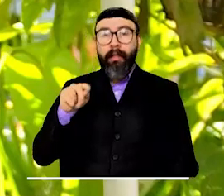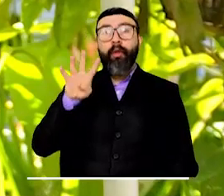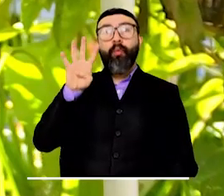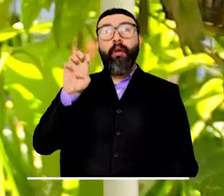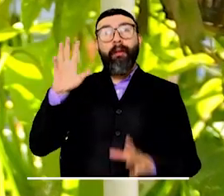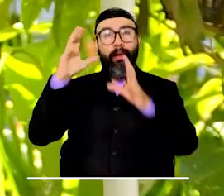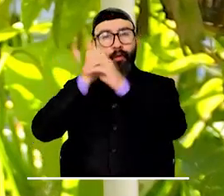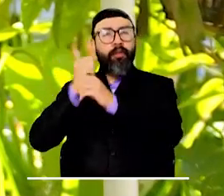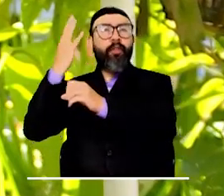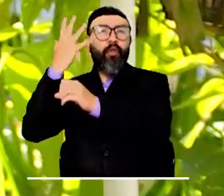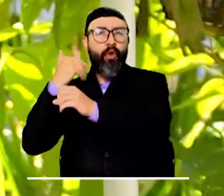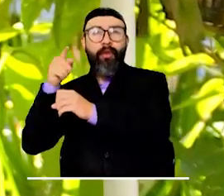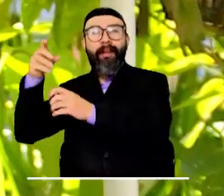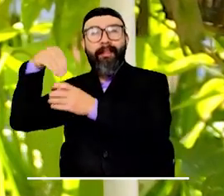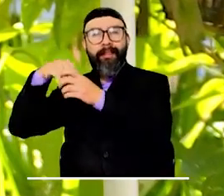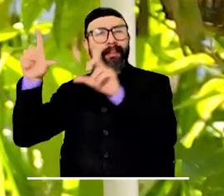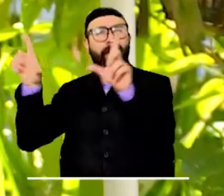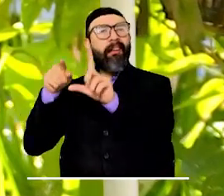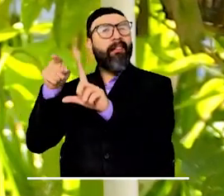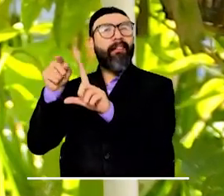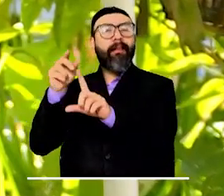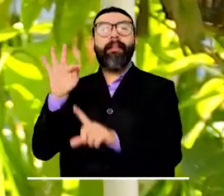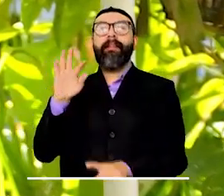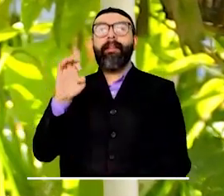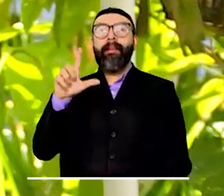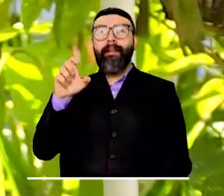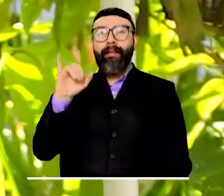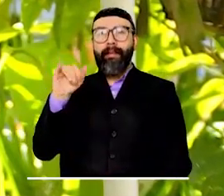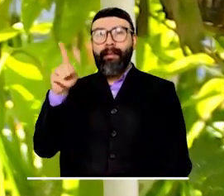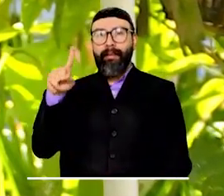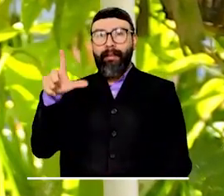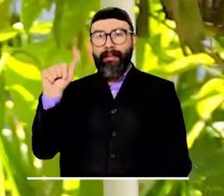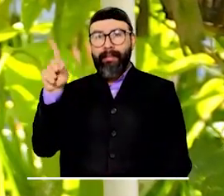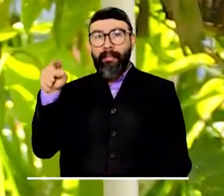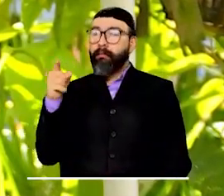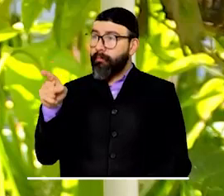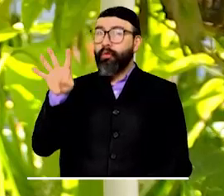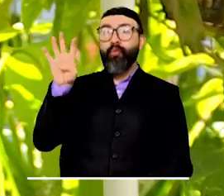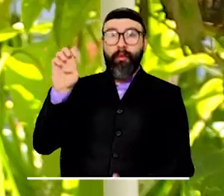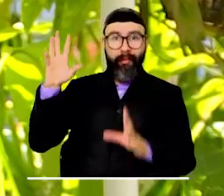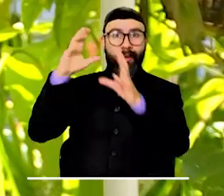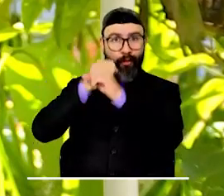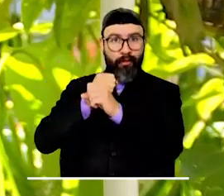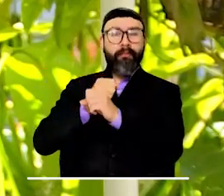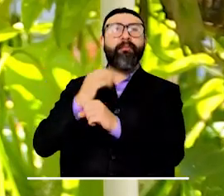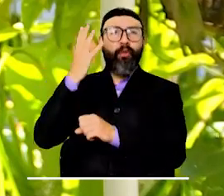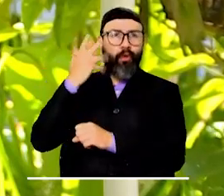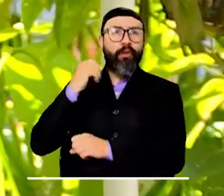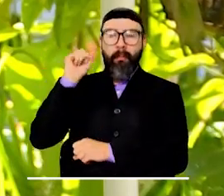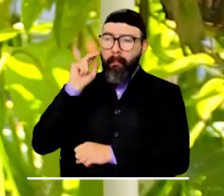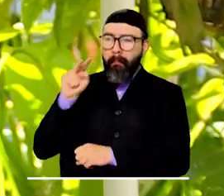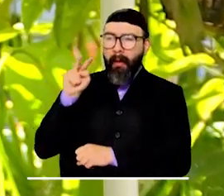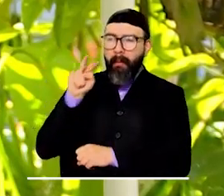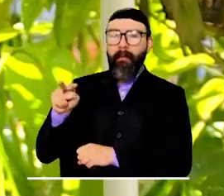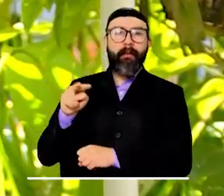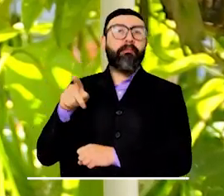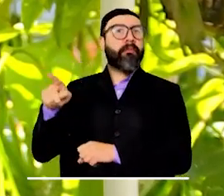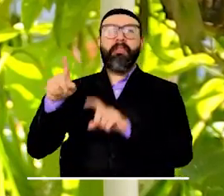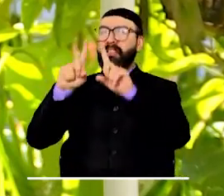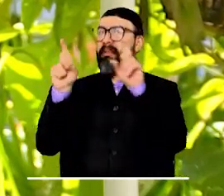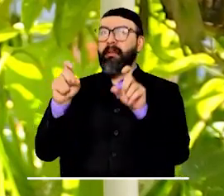los días en Teleislas. 9 de la noche Teleislas. Podrán ver el programa con diferentes